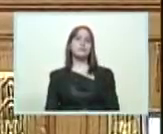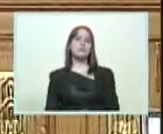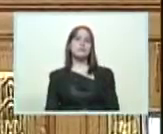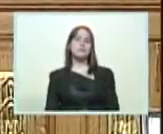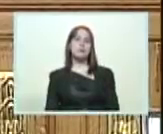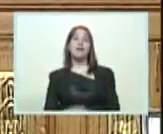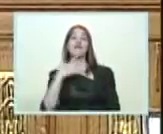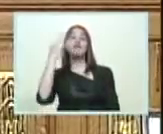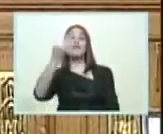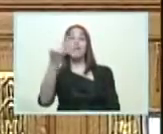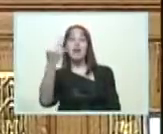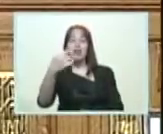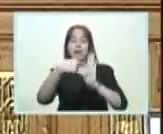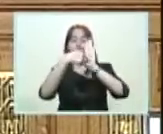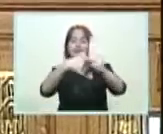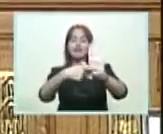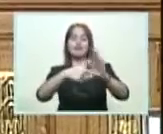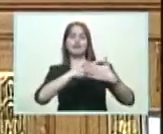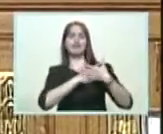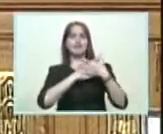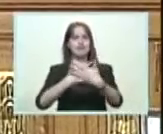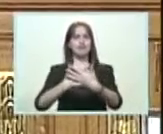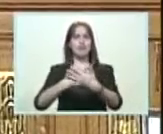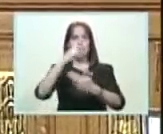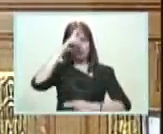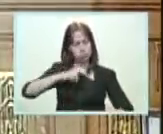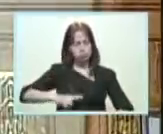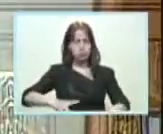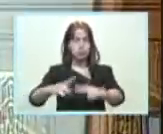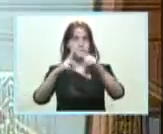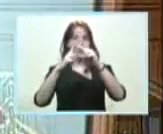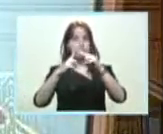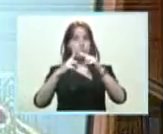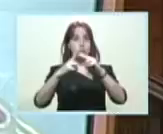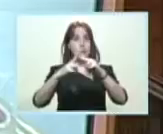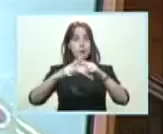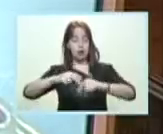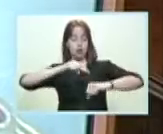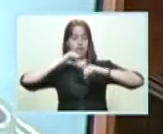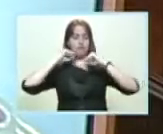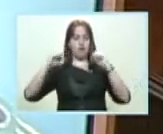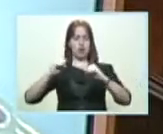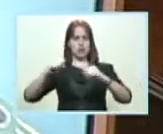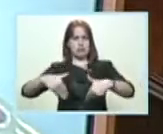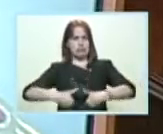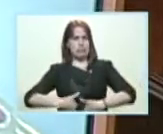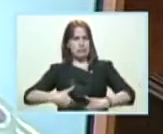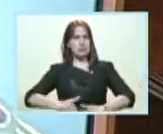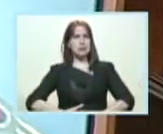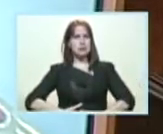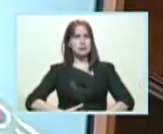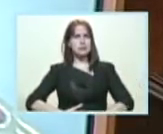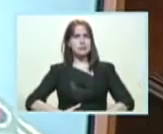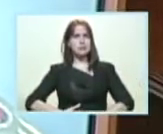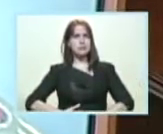con su verdad, con su valentía, con su humildad, levantó con gran esfuerzo, nadando contra